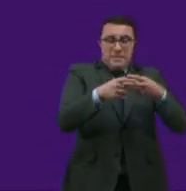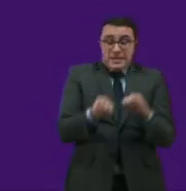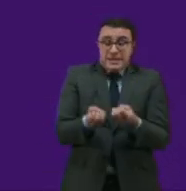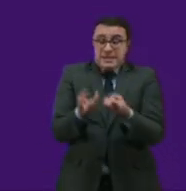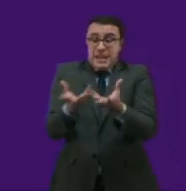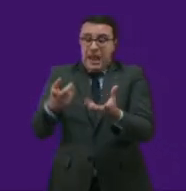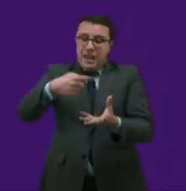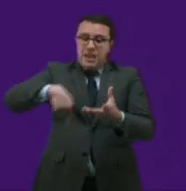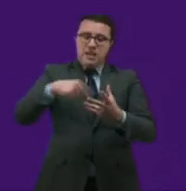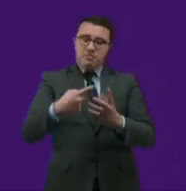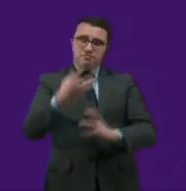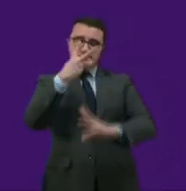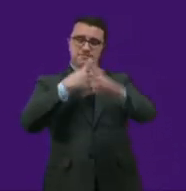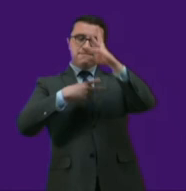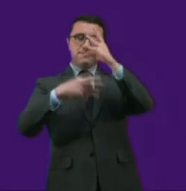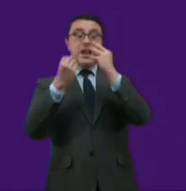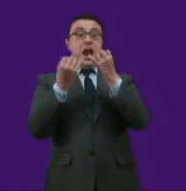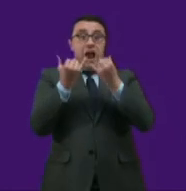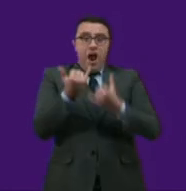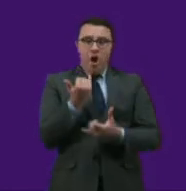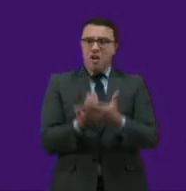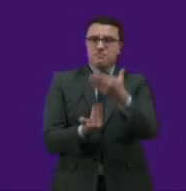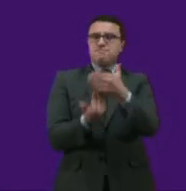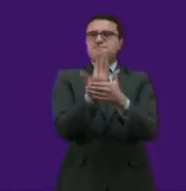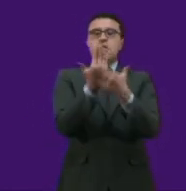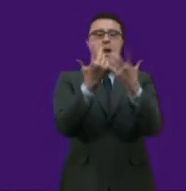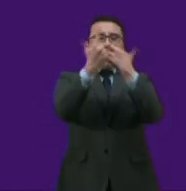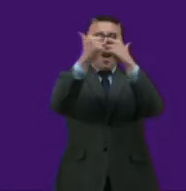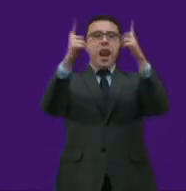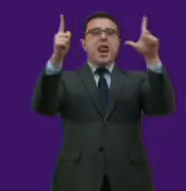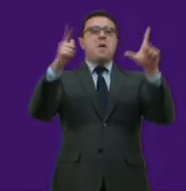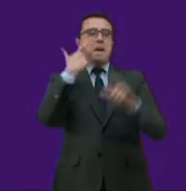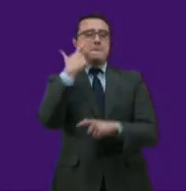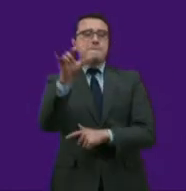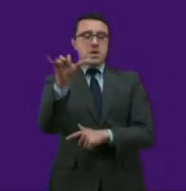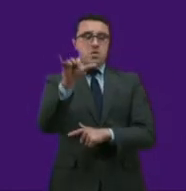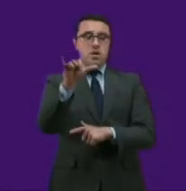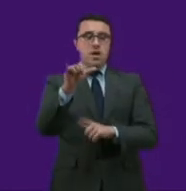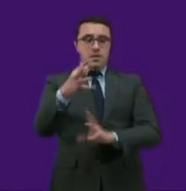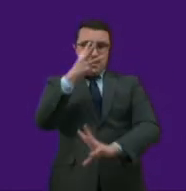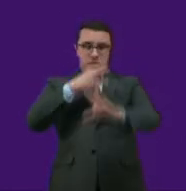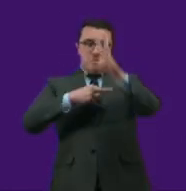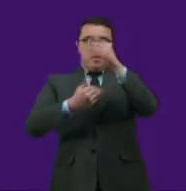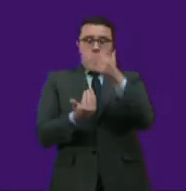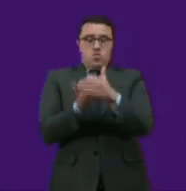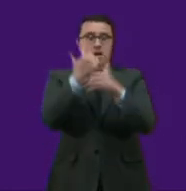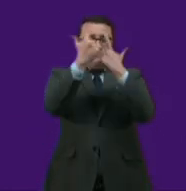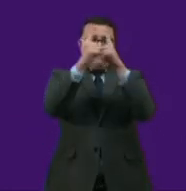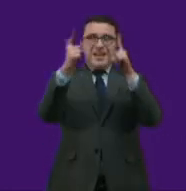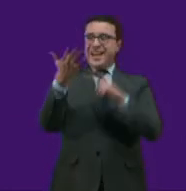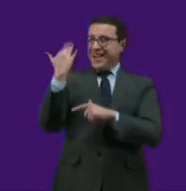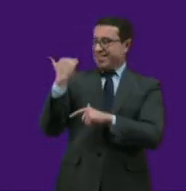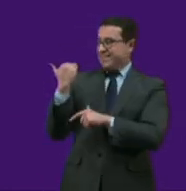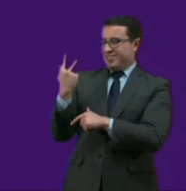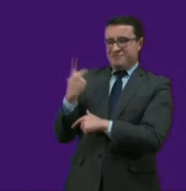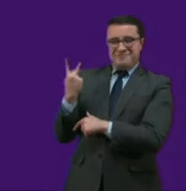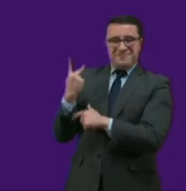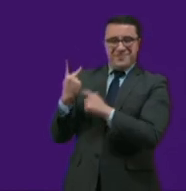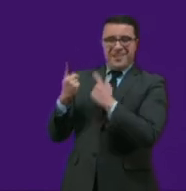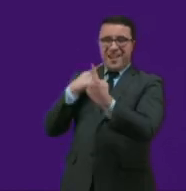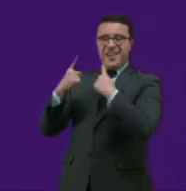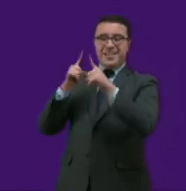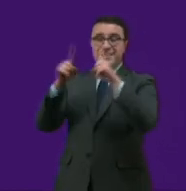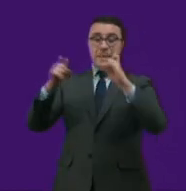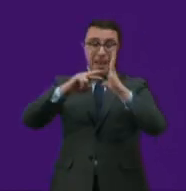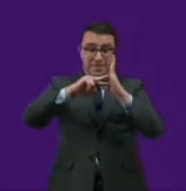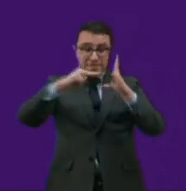nuevo lenguaje. Lo hablábamos con Javier en otra oportunidad. Esto no es un tema técnico.